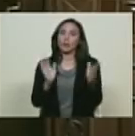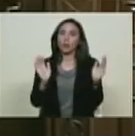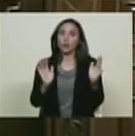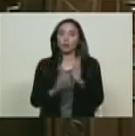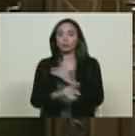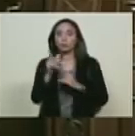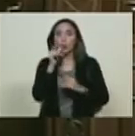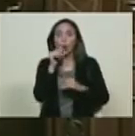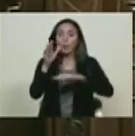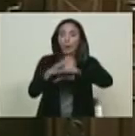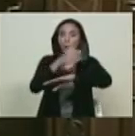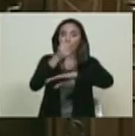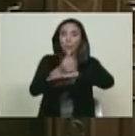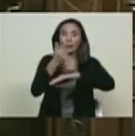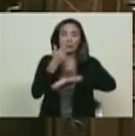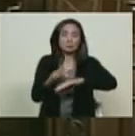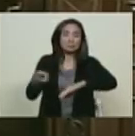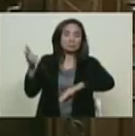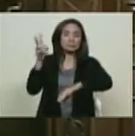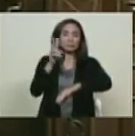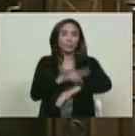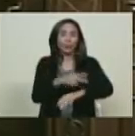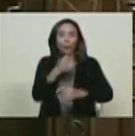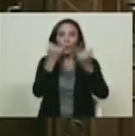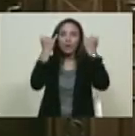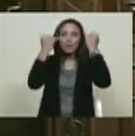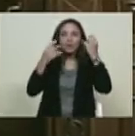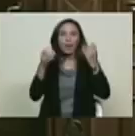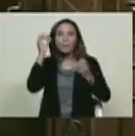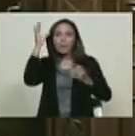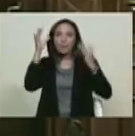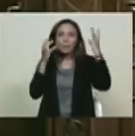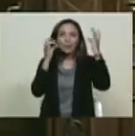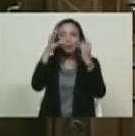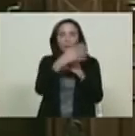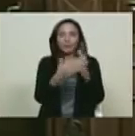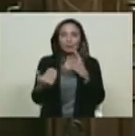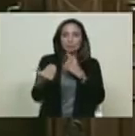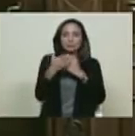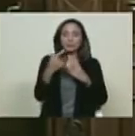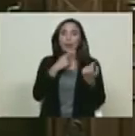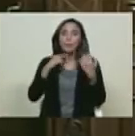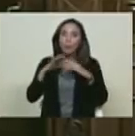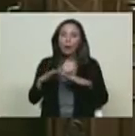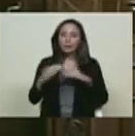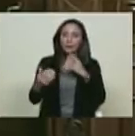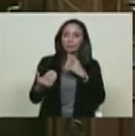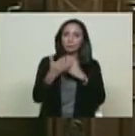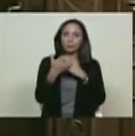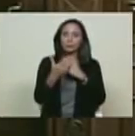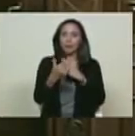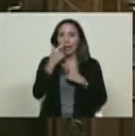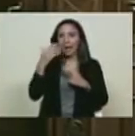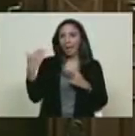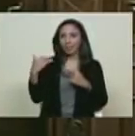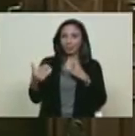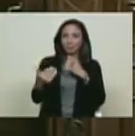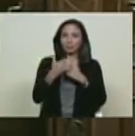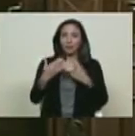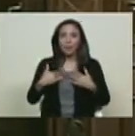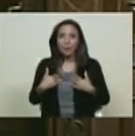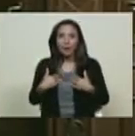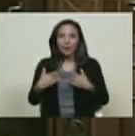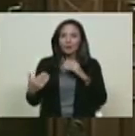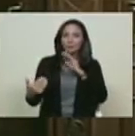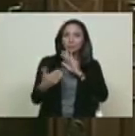más involucrados en la preparación del atentado terrorista y del magnicidio frustrado